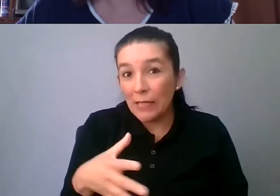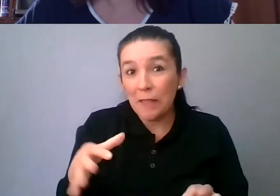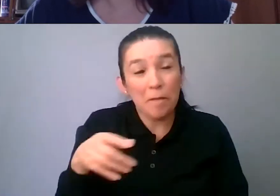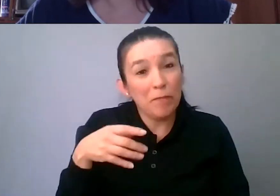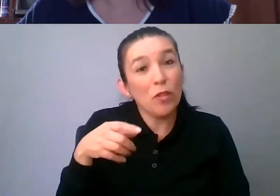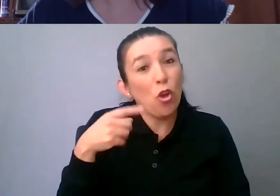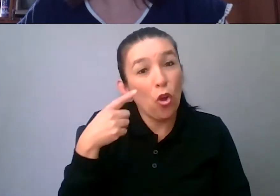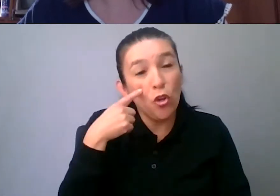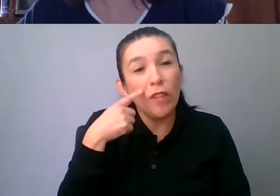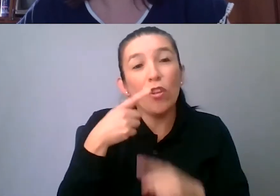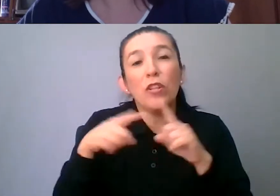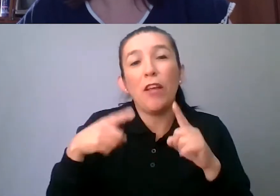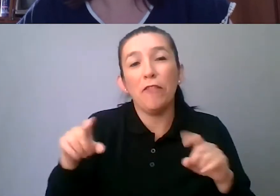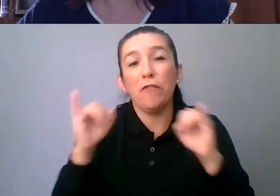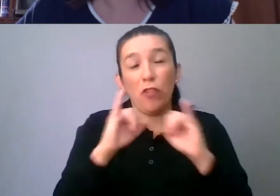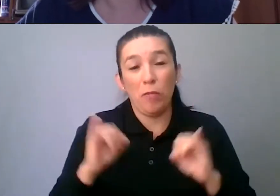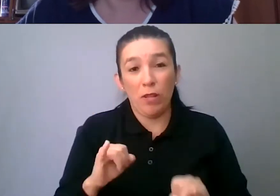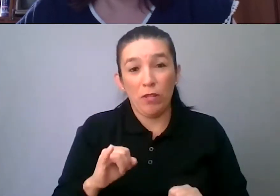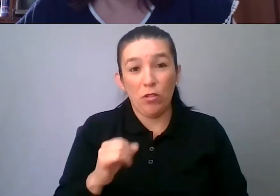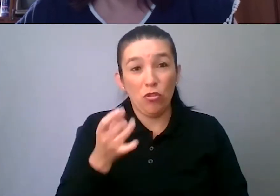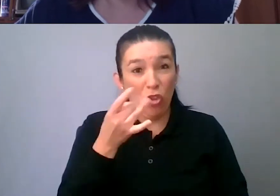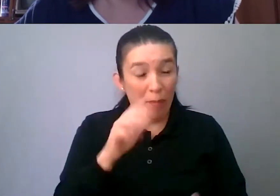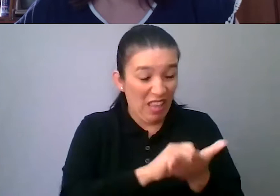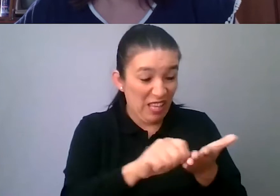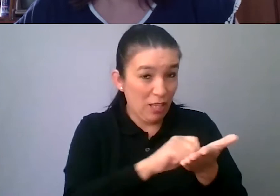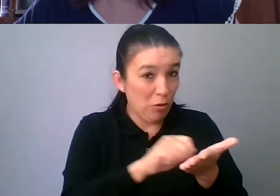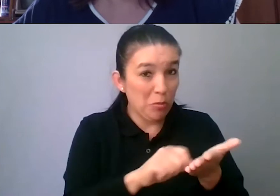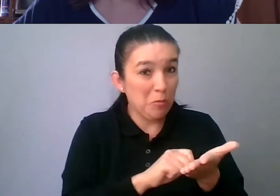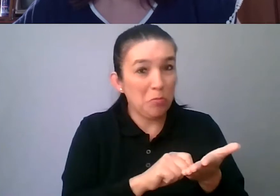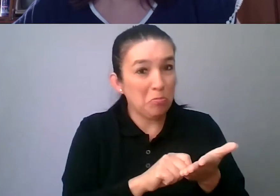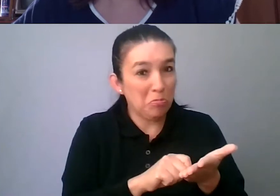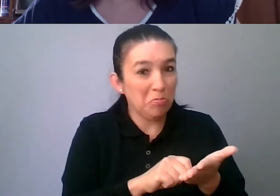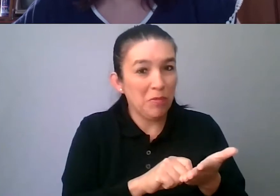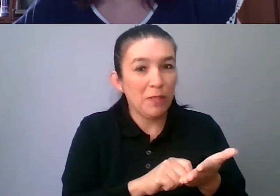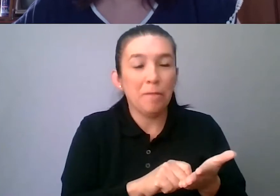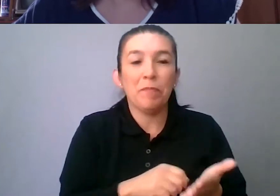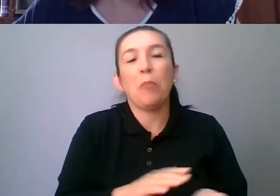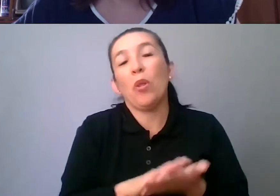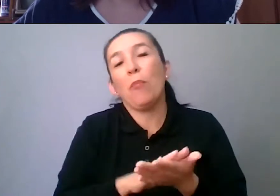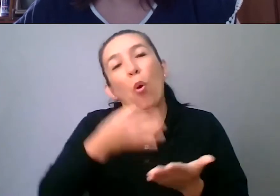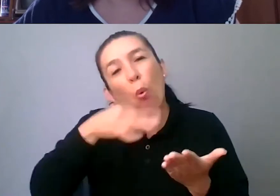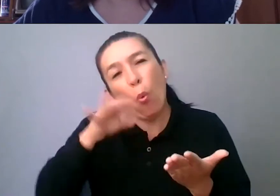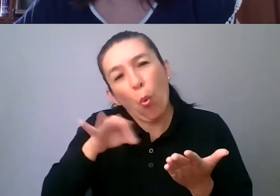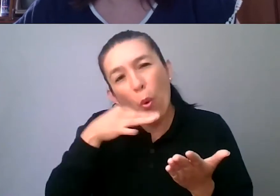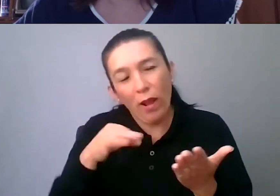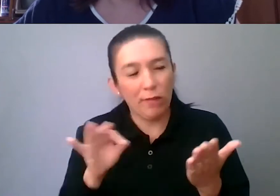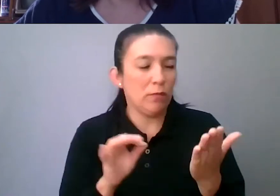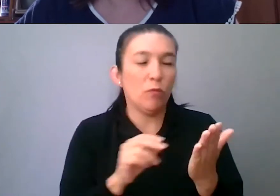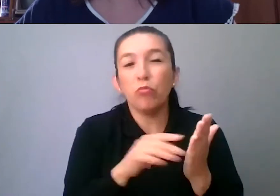otra forma que no sea solamente lo escrito. O sea, un cuento, un relato,